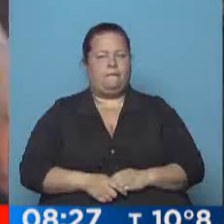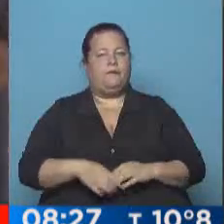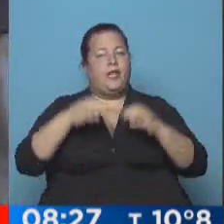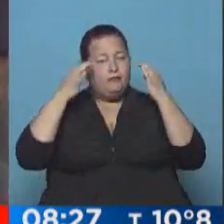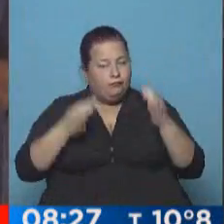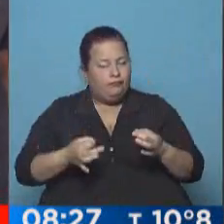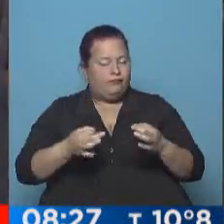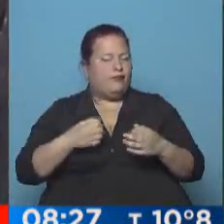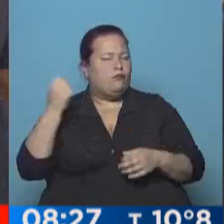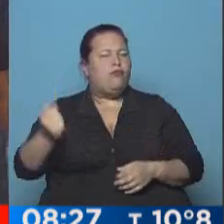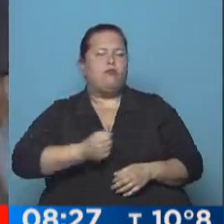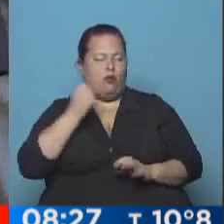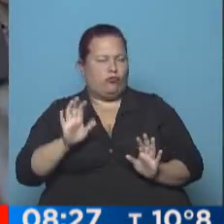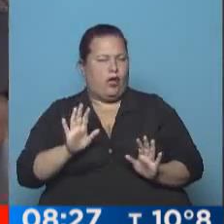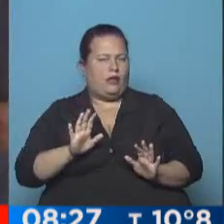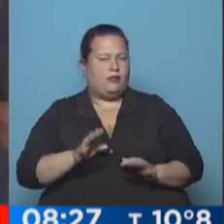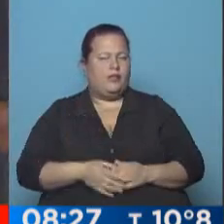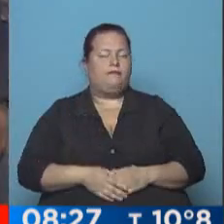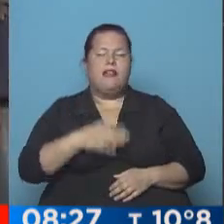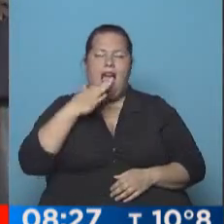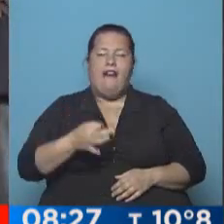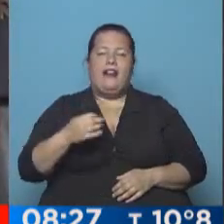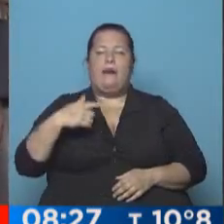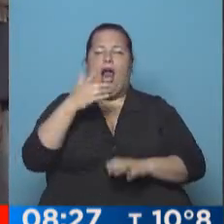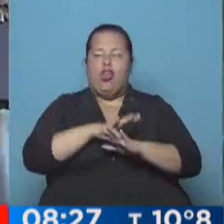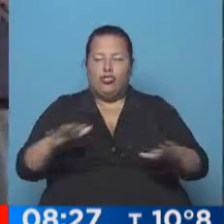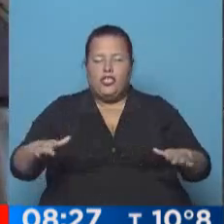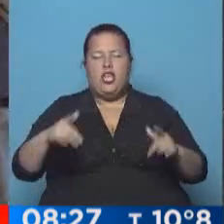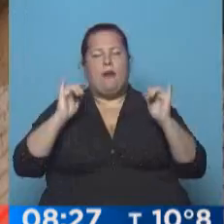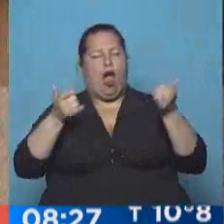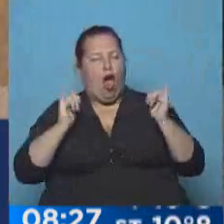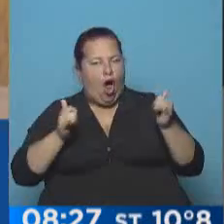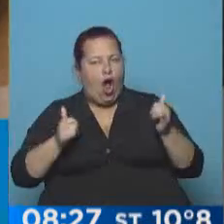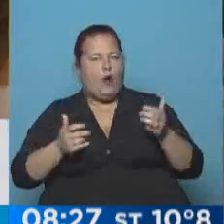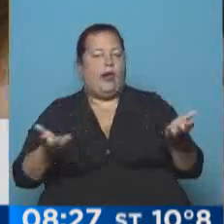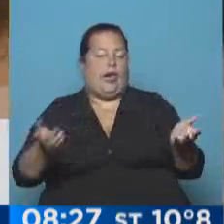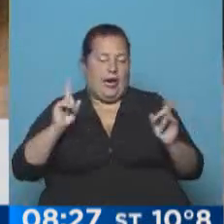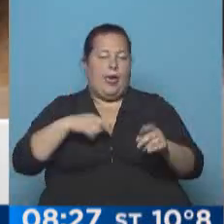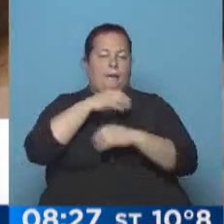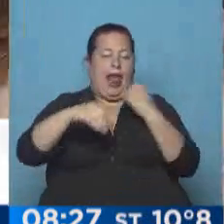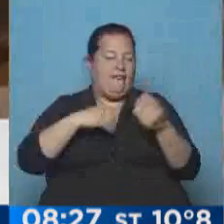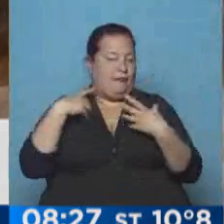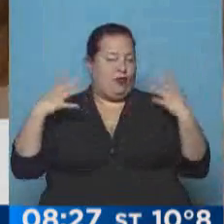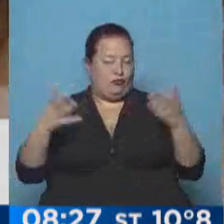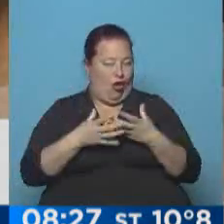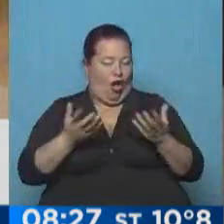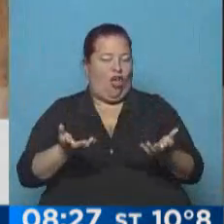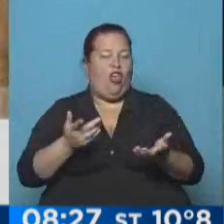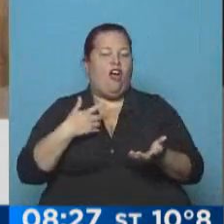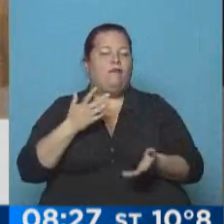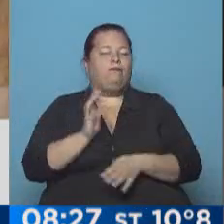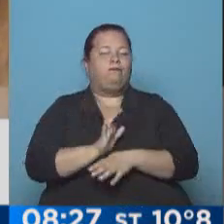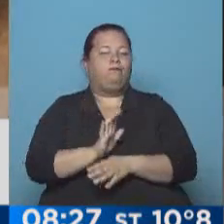Realmente es imponente. La verdad que para nuestros chicos, para nuestra juventud y bueno, para la familia en general, va a